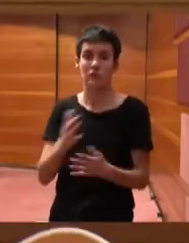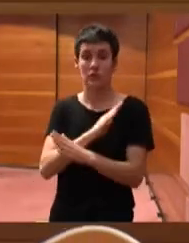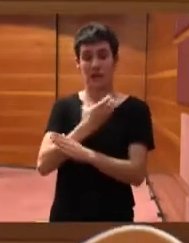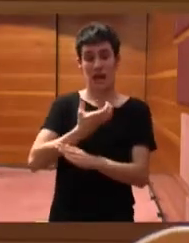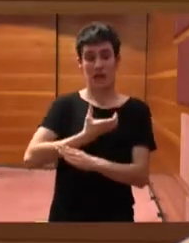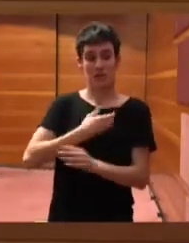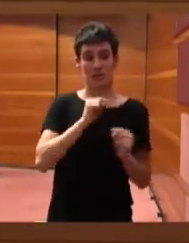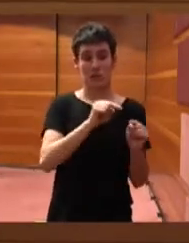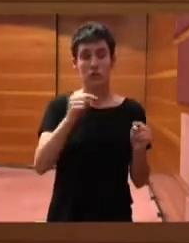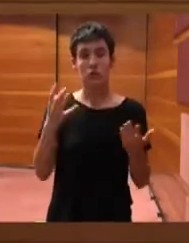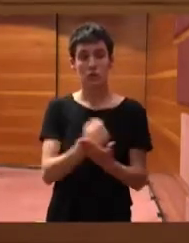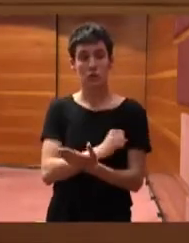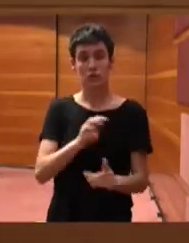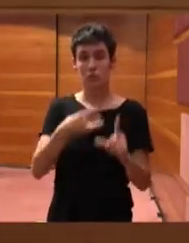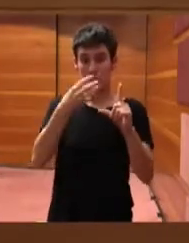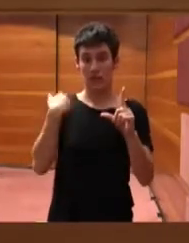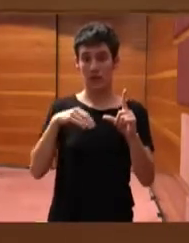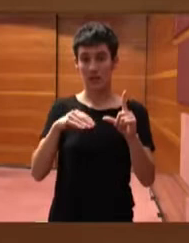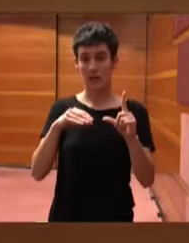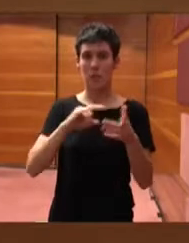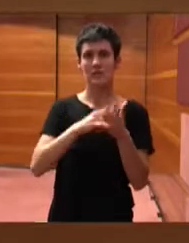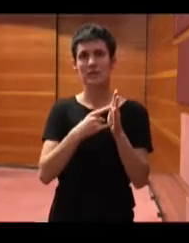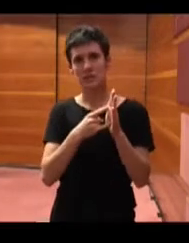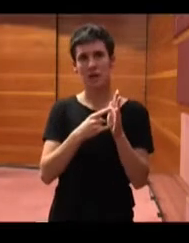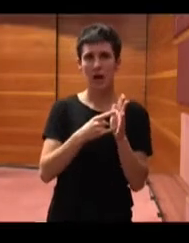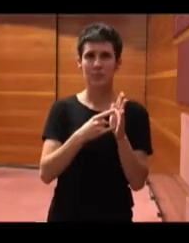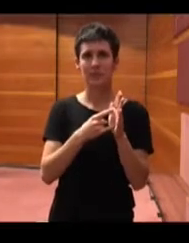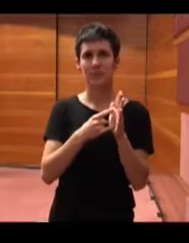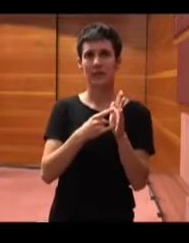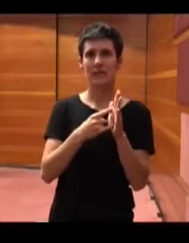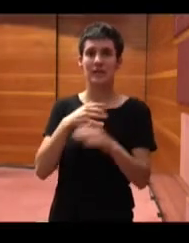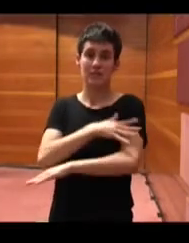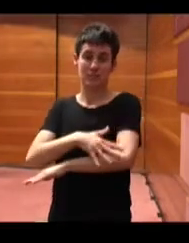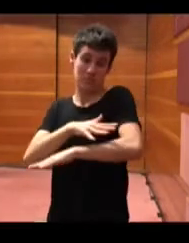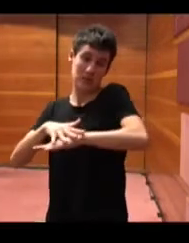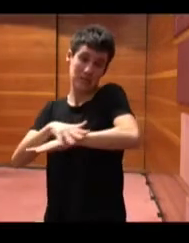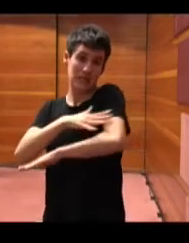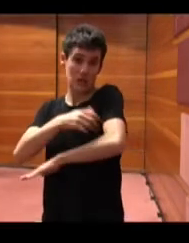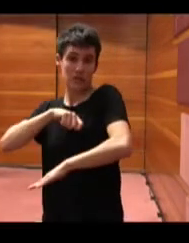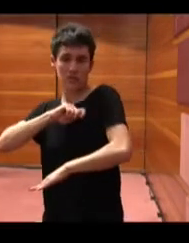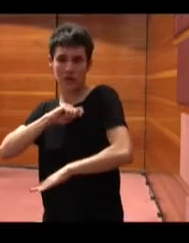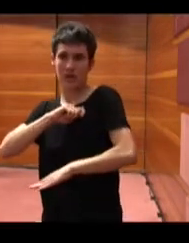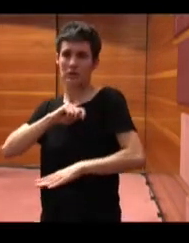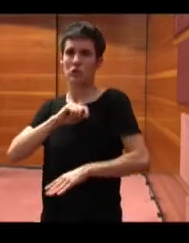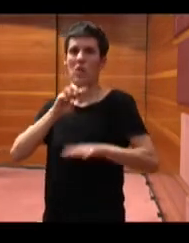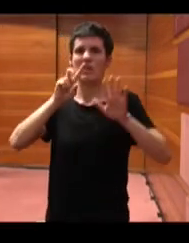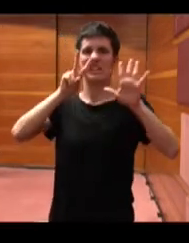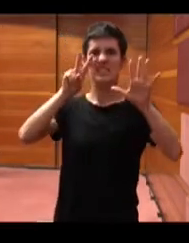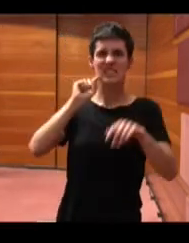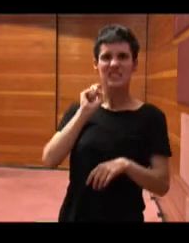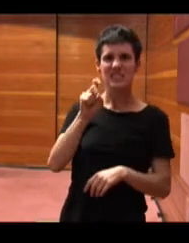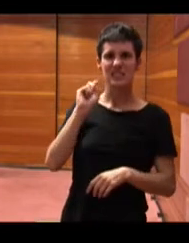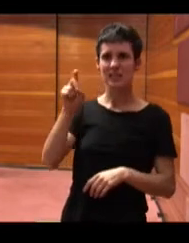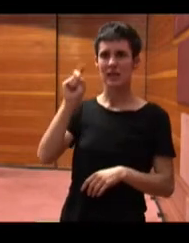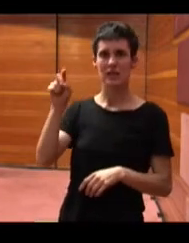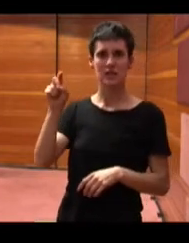ayuntamientos que tienen el portal hecho con el sistema del ministerio, que eso llegan en 7 clics y así, van a suspender